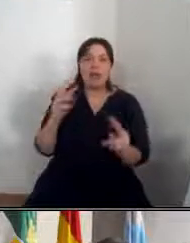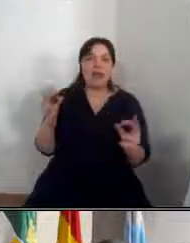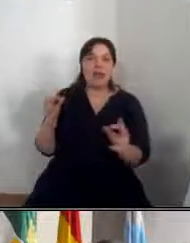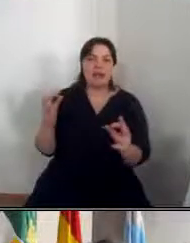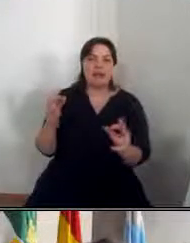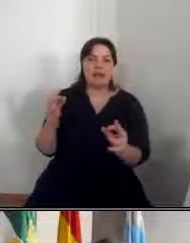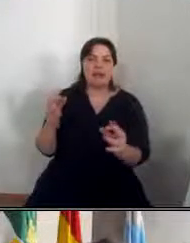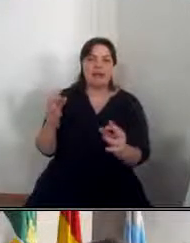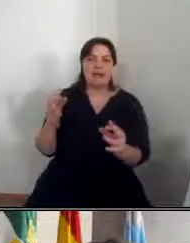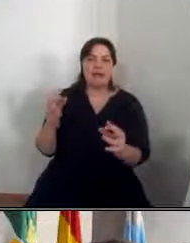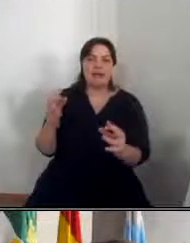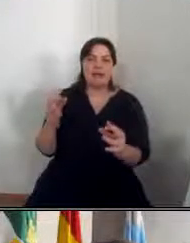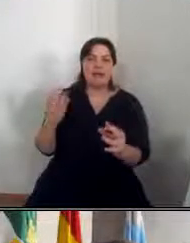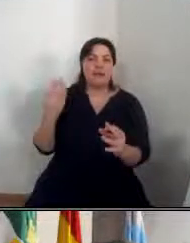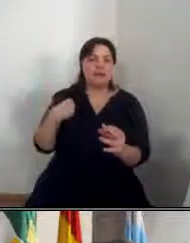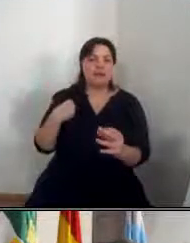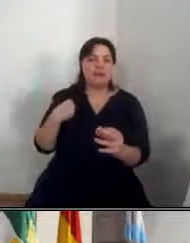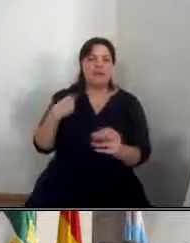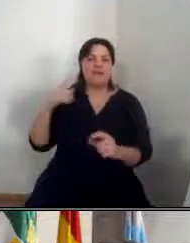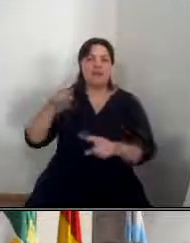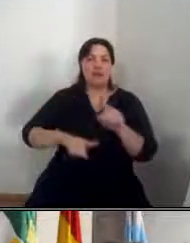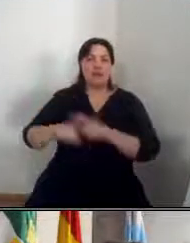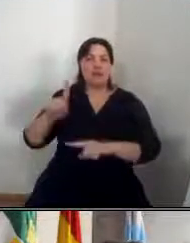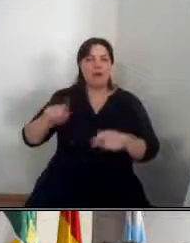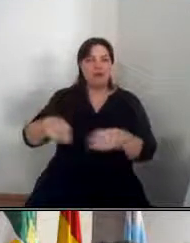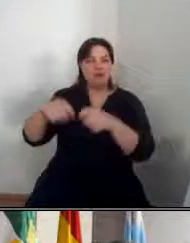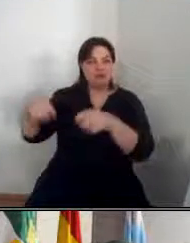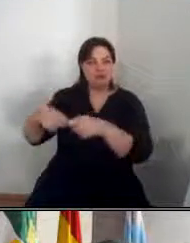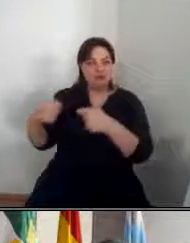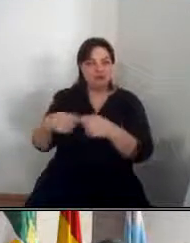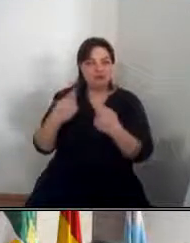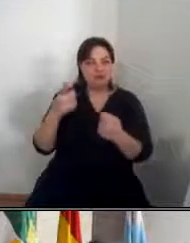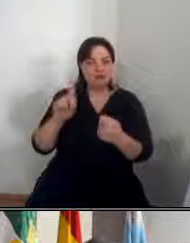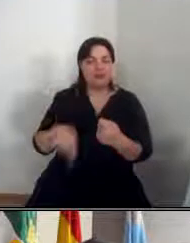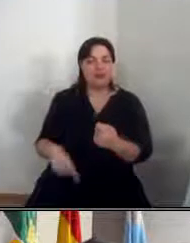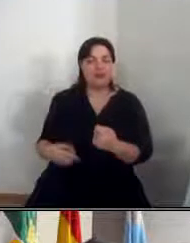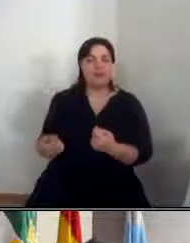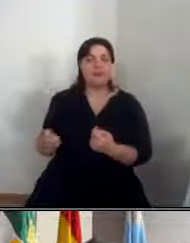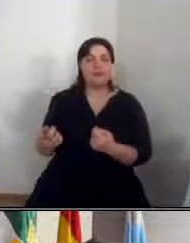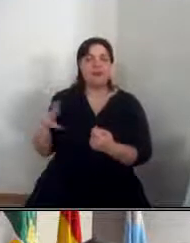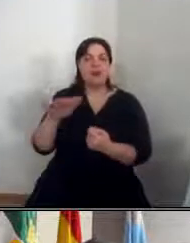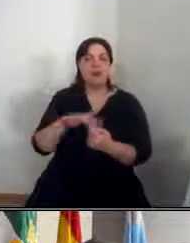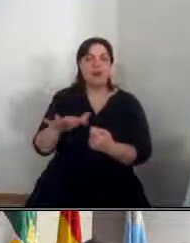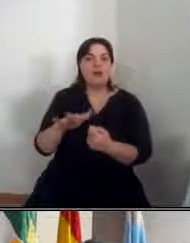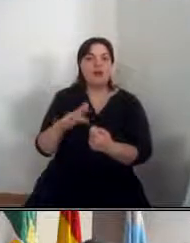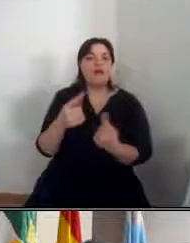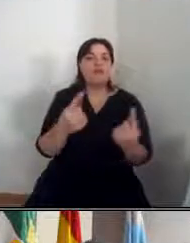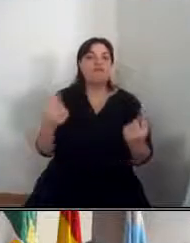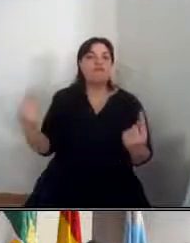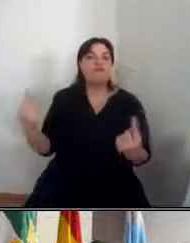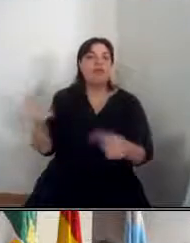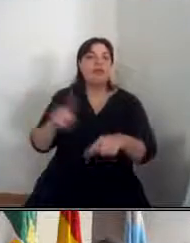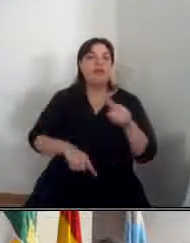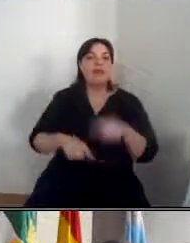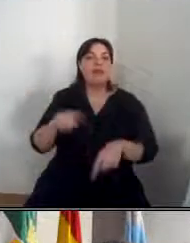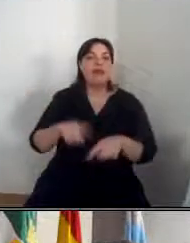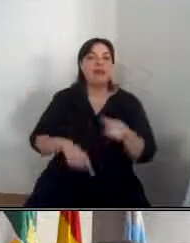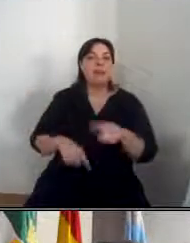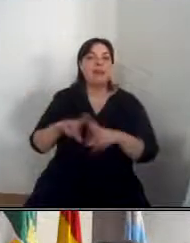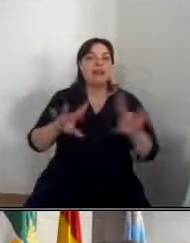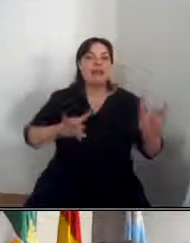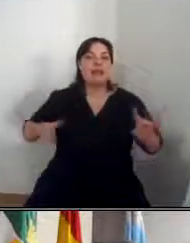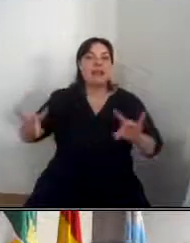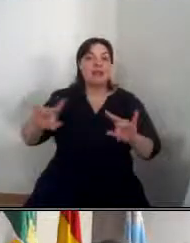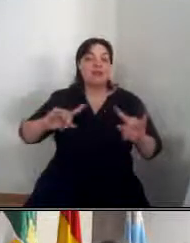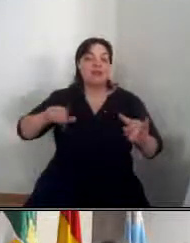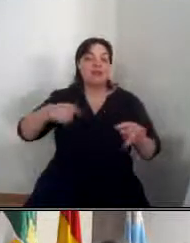los destrozos de la misma y cómo han evolucionado en un lugar y en otro en función de la territorialidad, nos